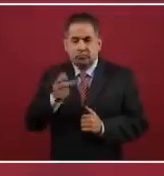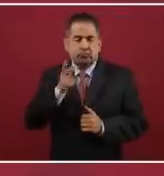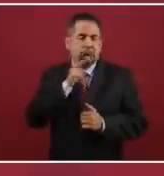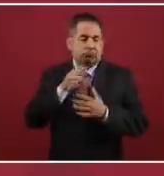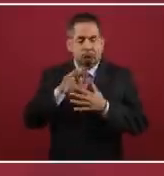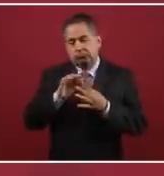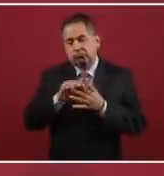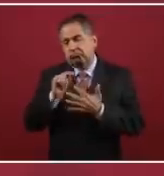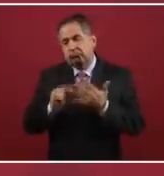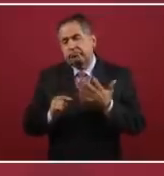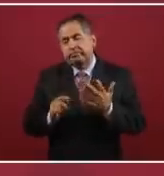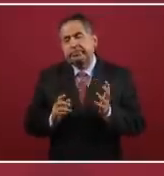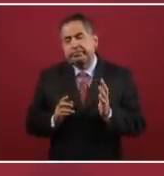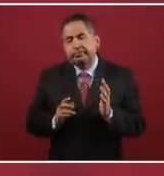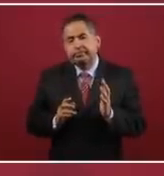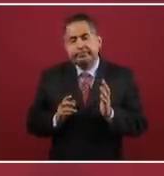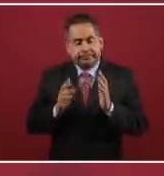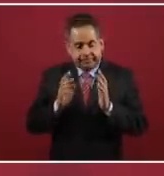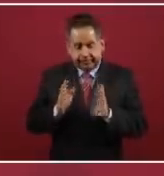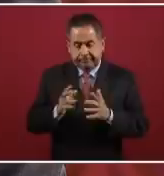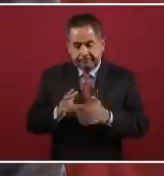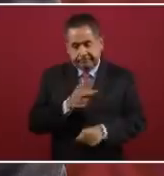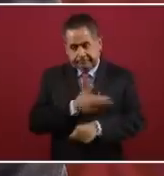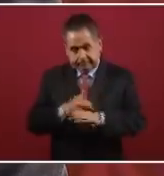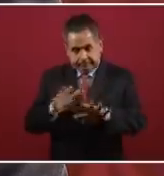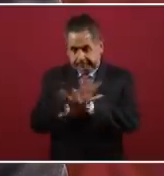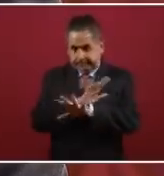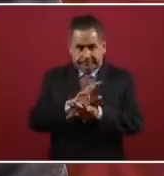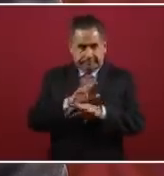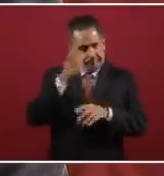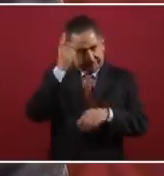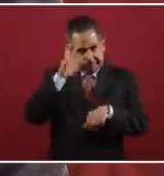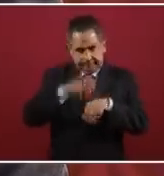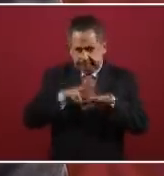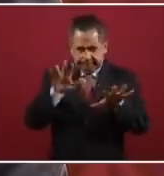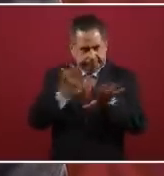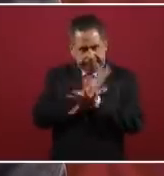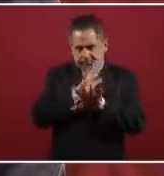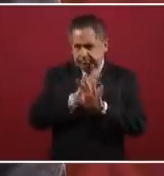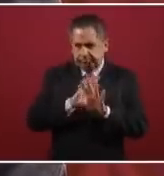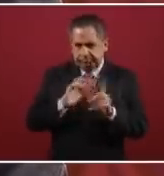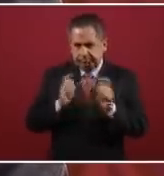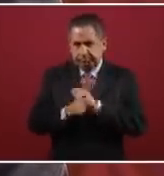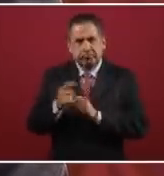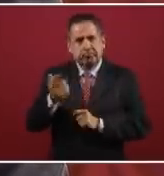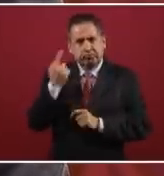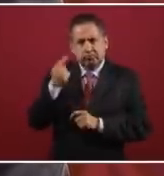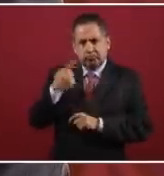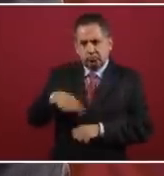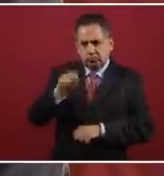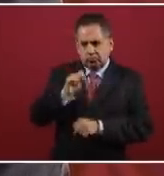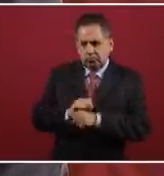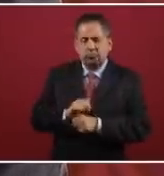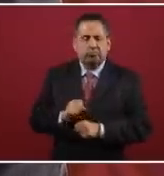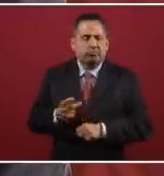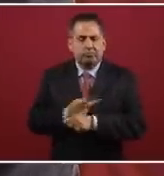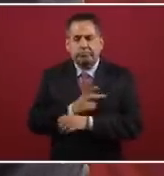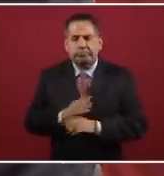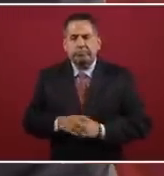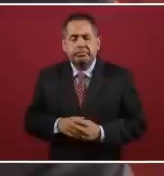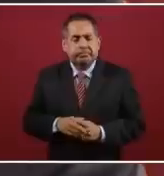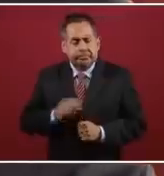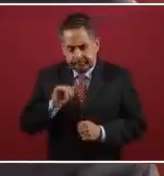petrolíferos. Se hizo este cambio la semana pasada,